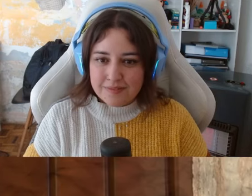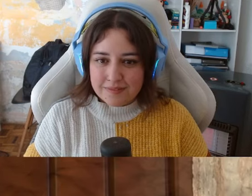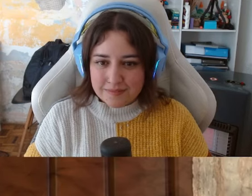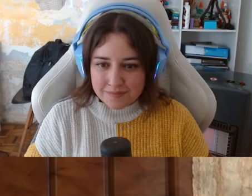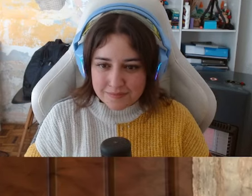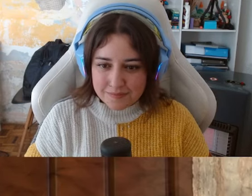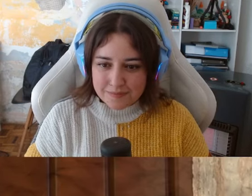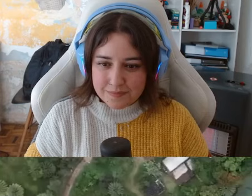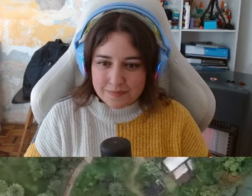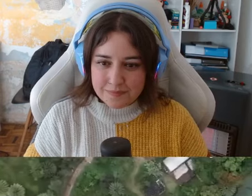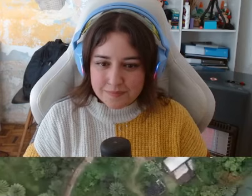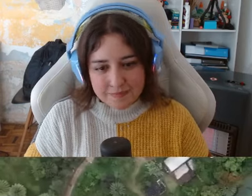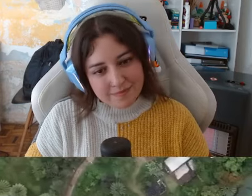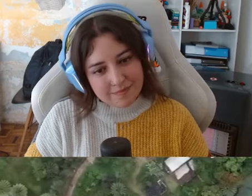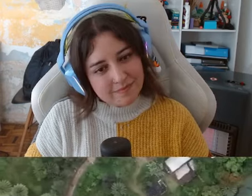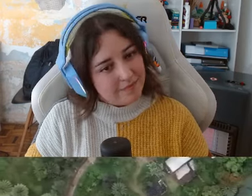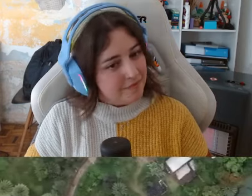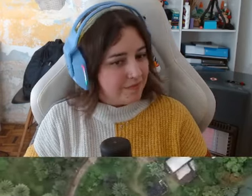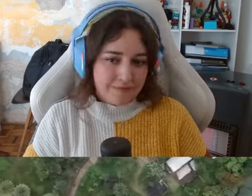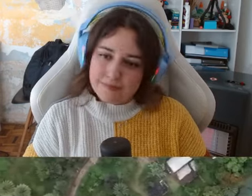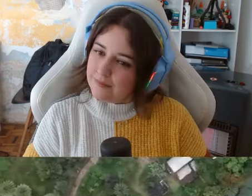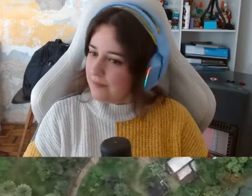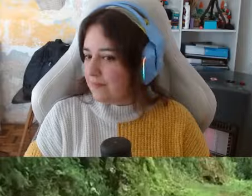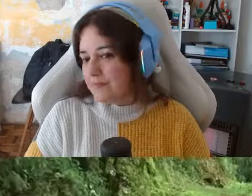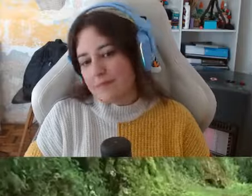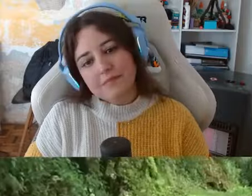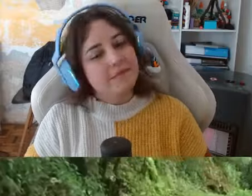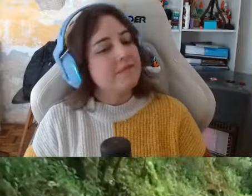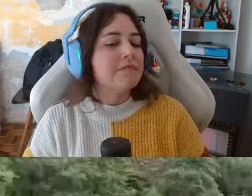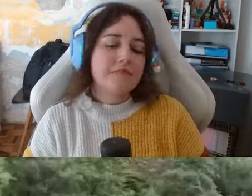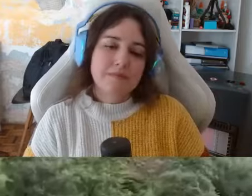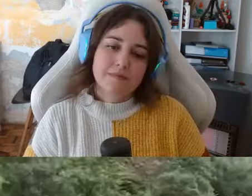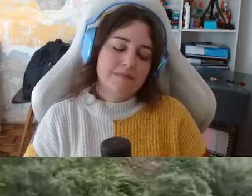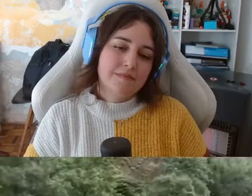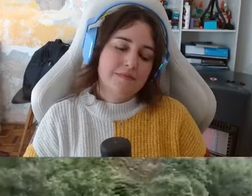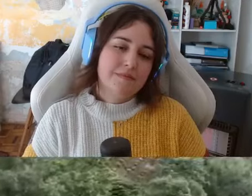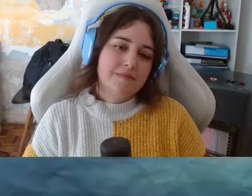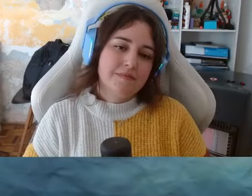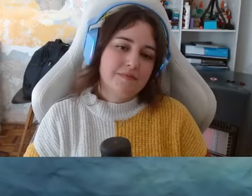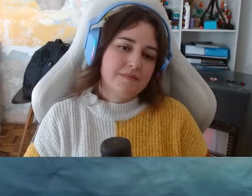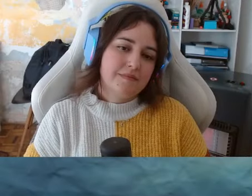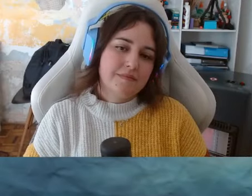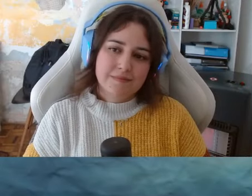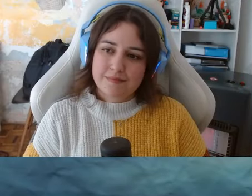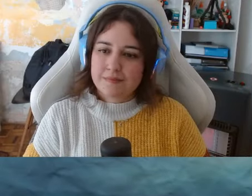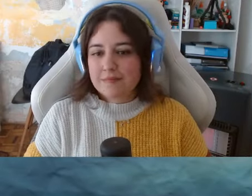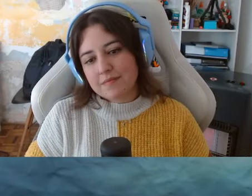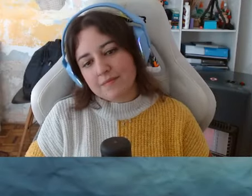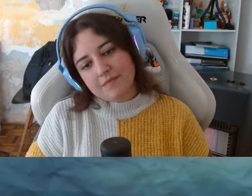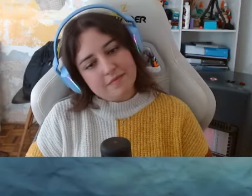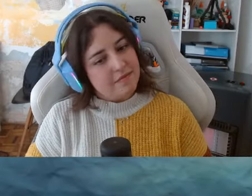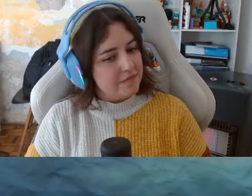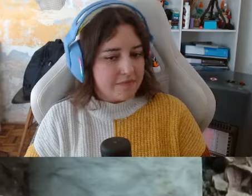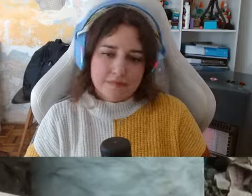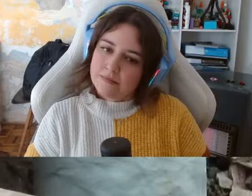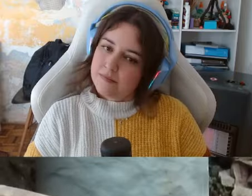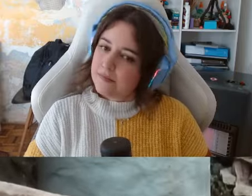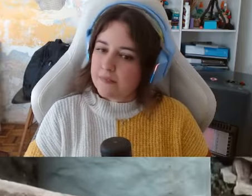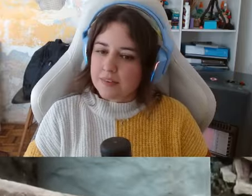Benito Juárez, el cual pues vivía en Guelatao, y su trayecto que realizó a la ciudad de Oaxaca con la intención de